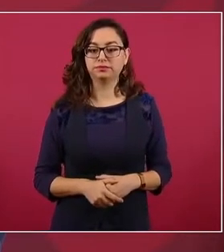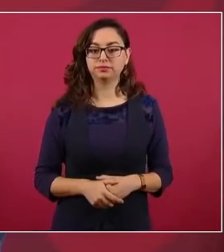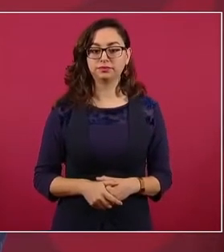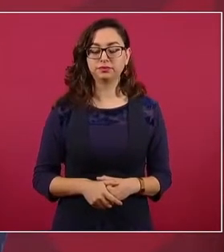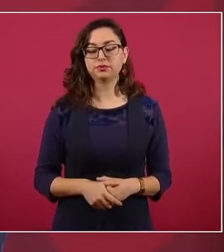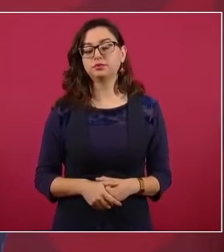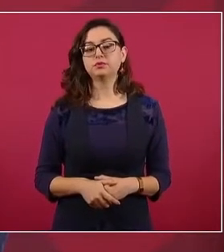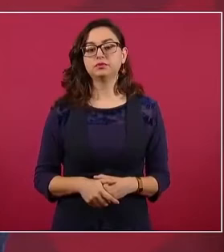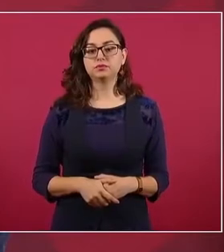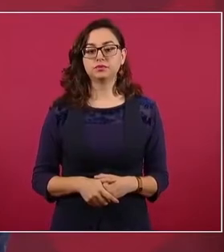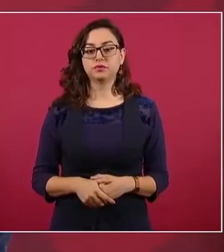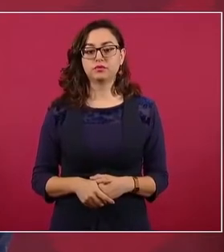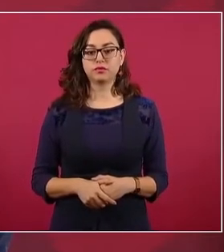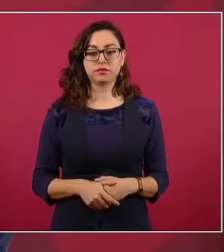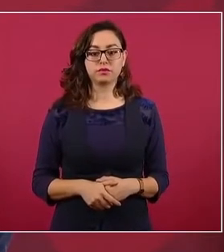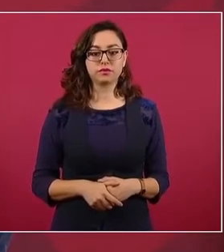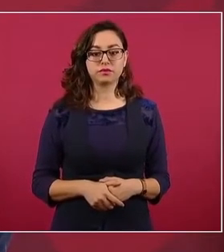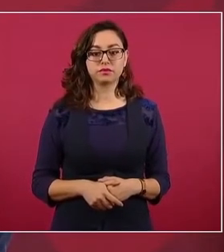Dijo una vez